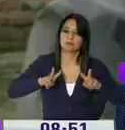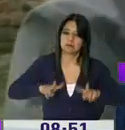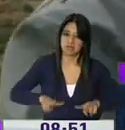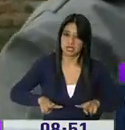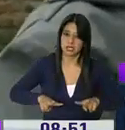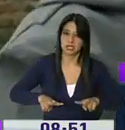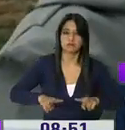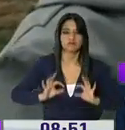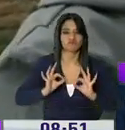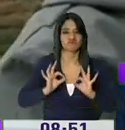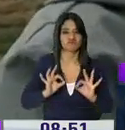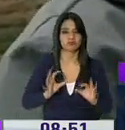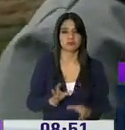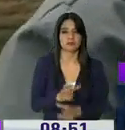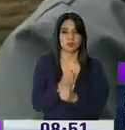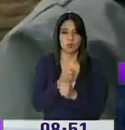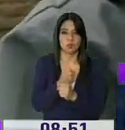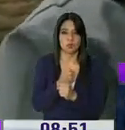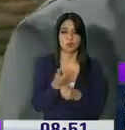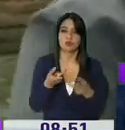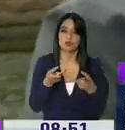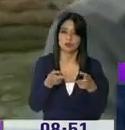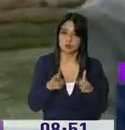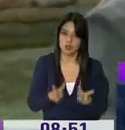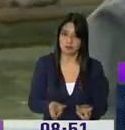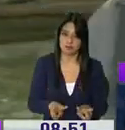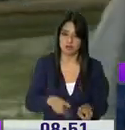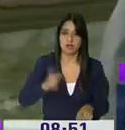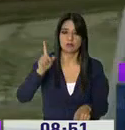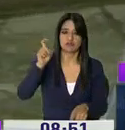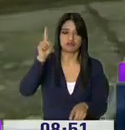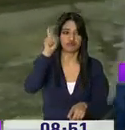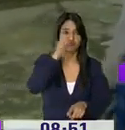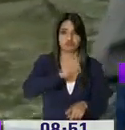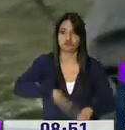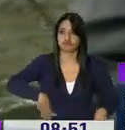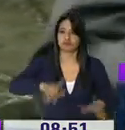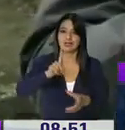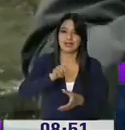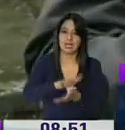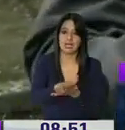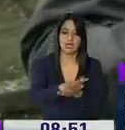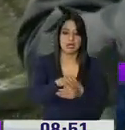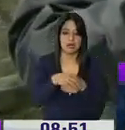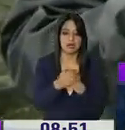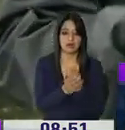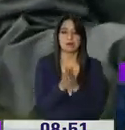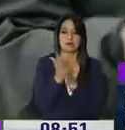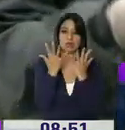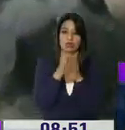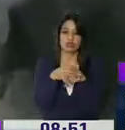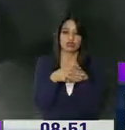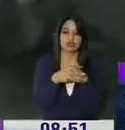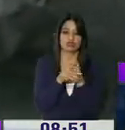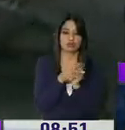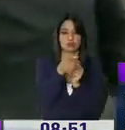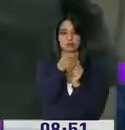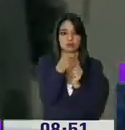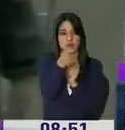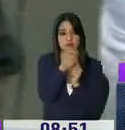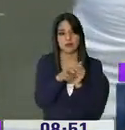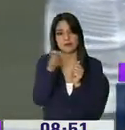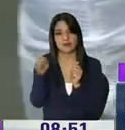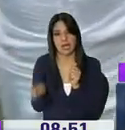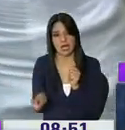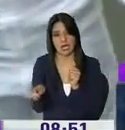estamos poniendo en nuestras unidades alcohol y gel para que se desinfecten sus manos cuando se bajen de la